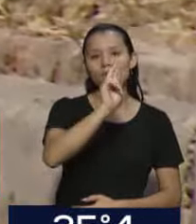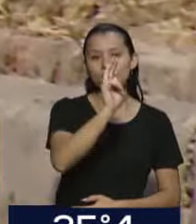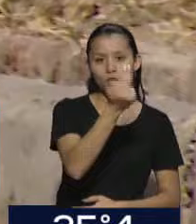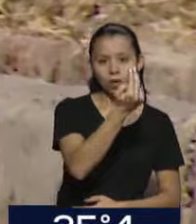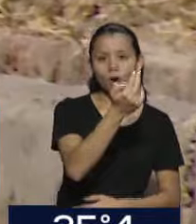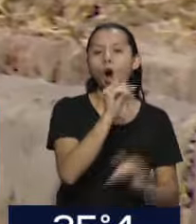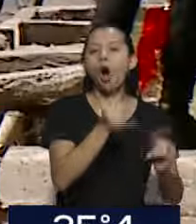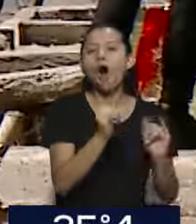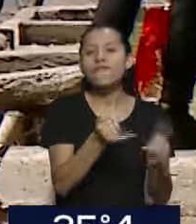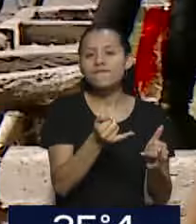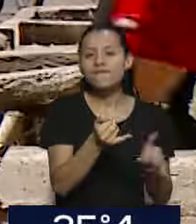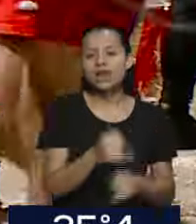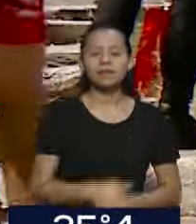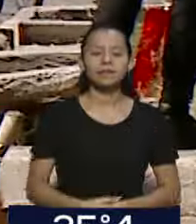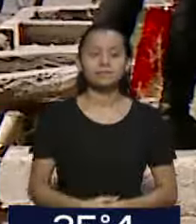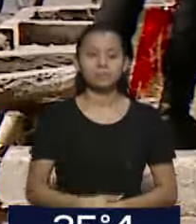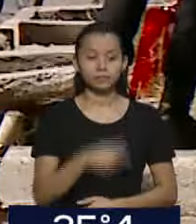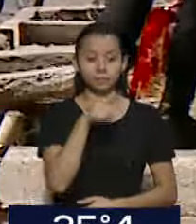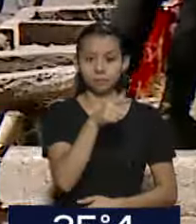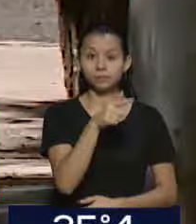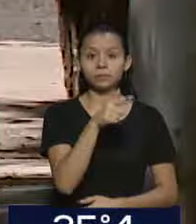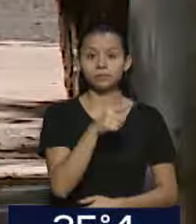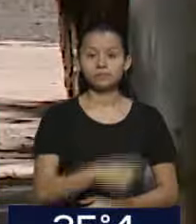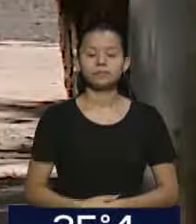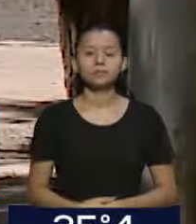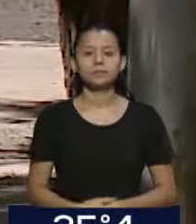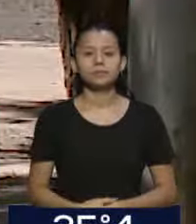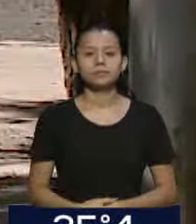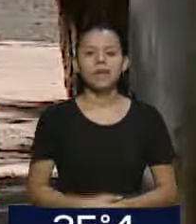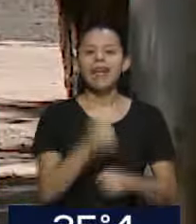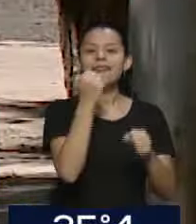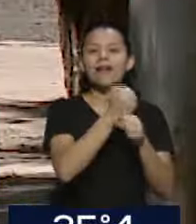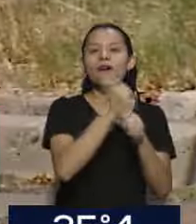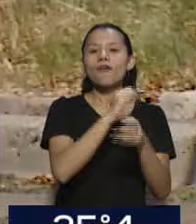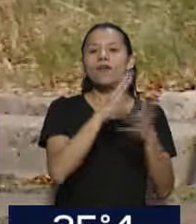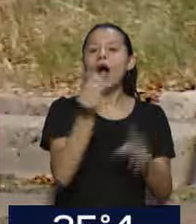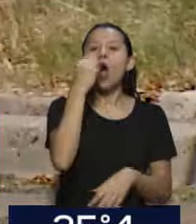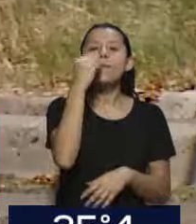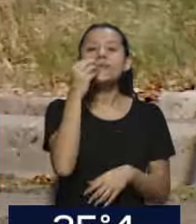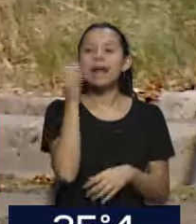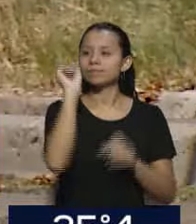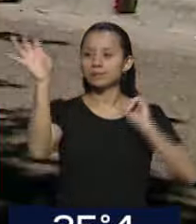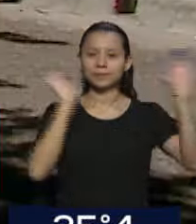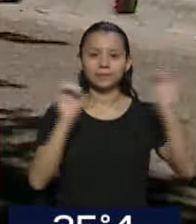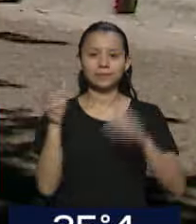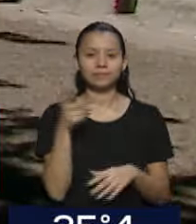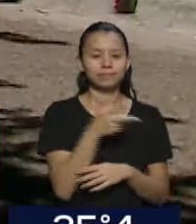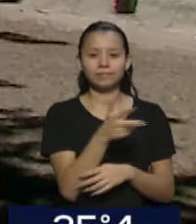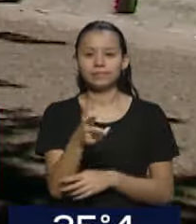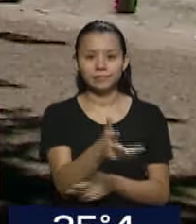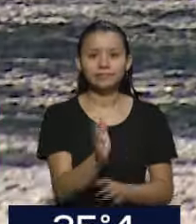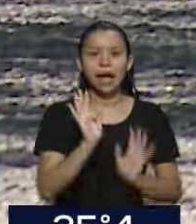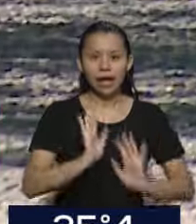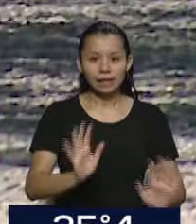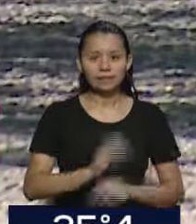un joven que trabajaba como delivery. Estas son las imágenes del hecho y para